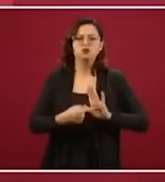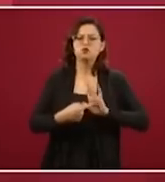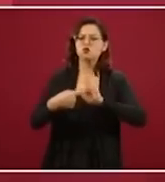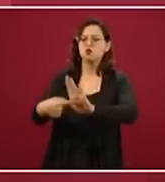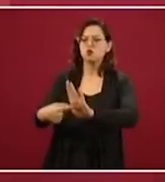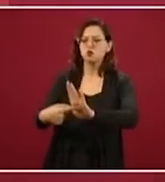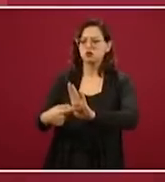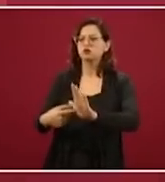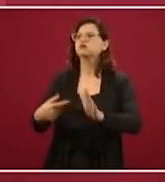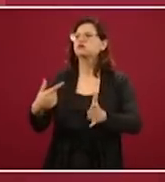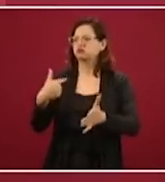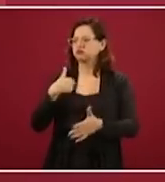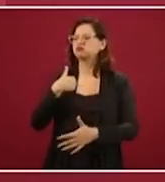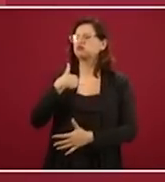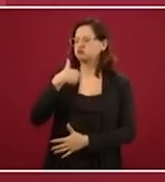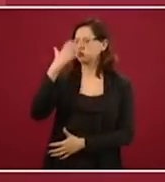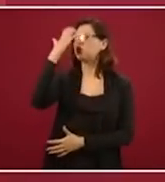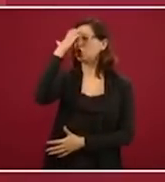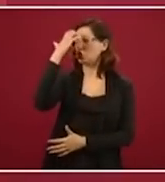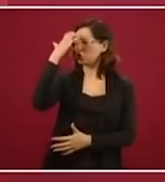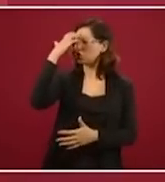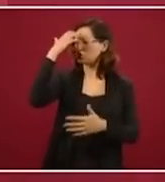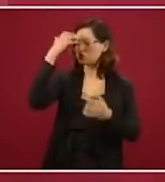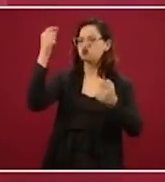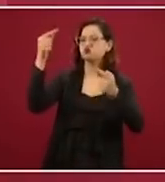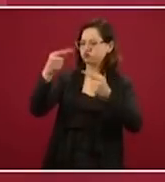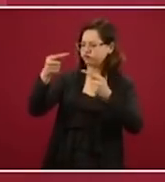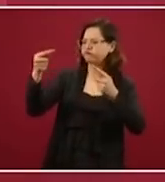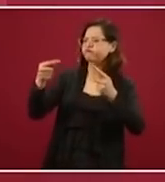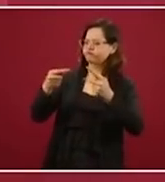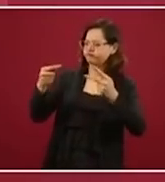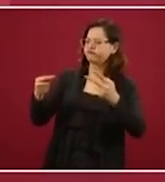que conoce de su responsabilidad